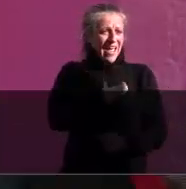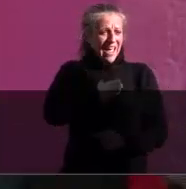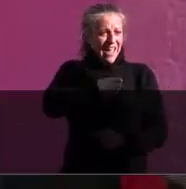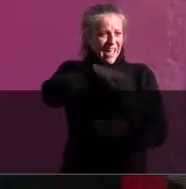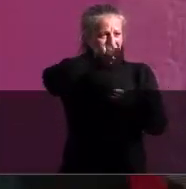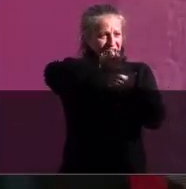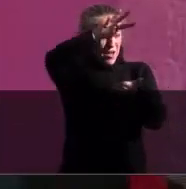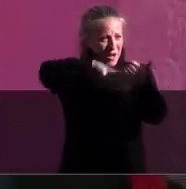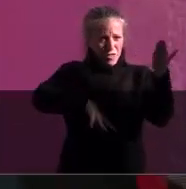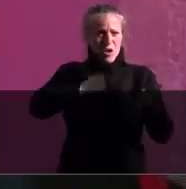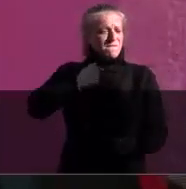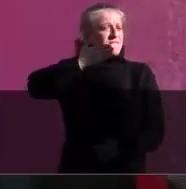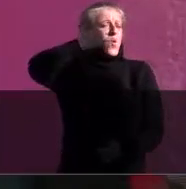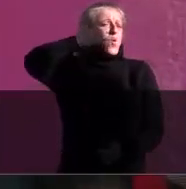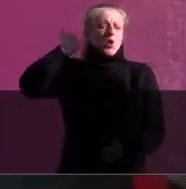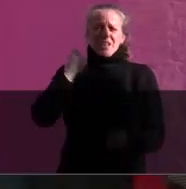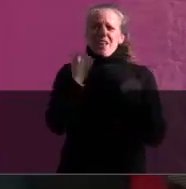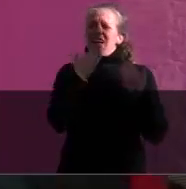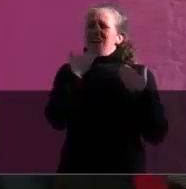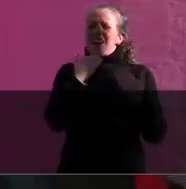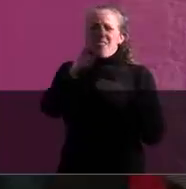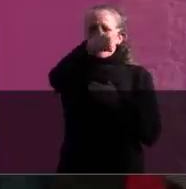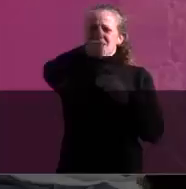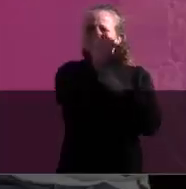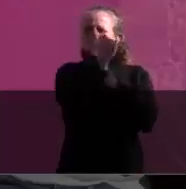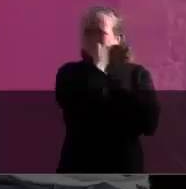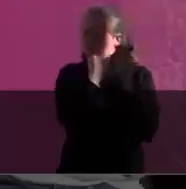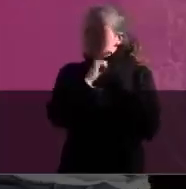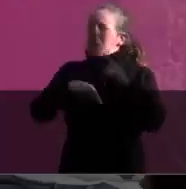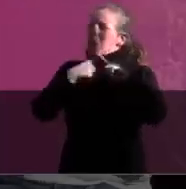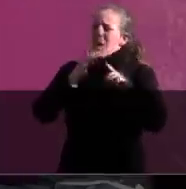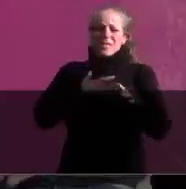mi origen humilde y popular y de mi pasado activista.